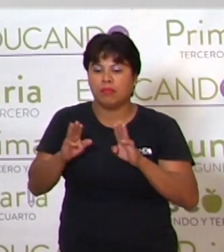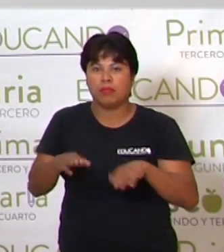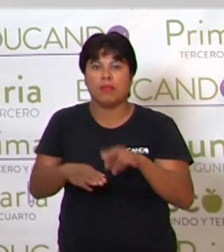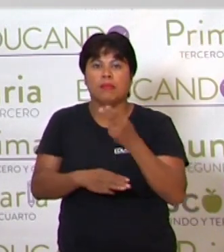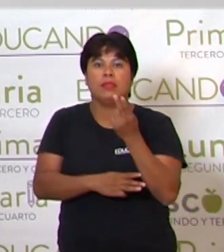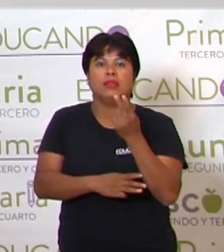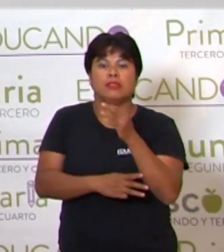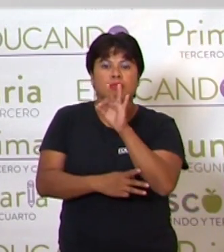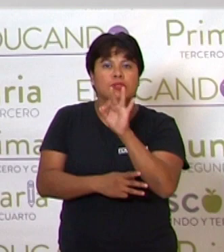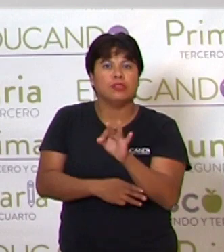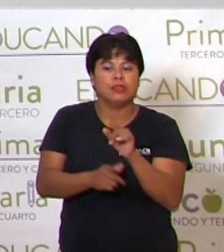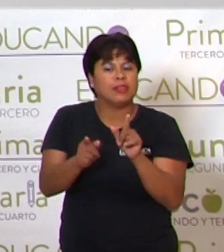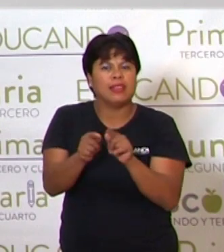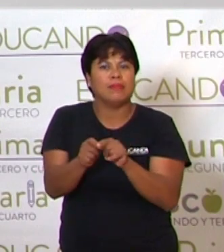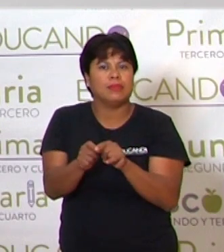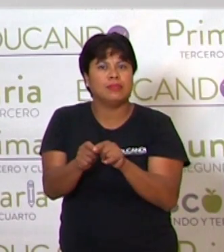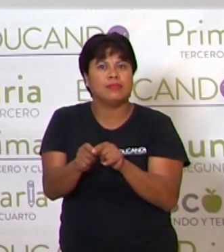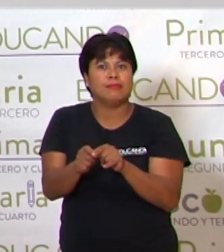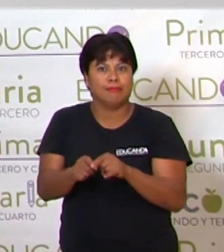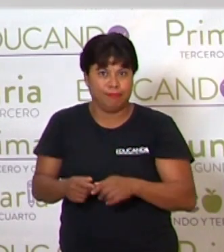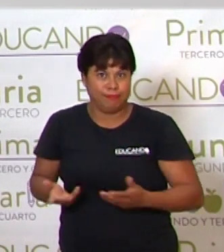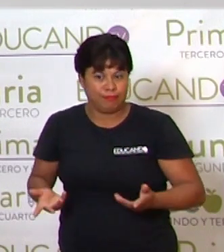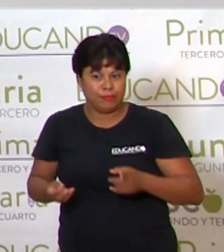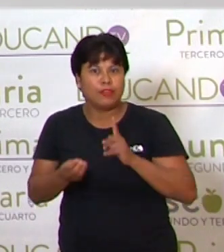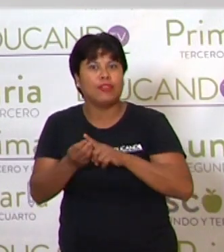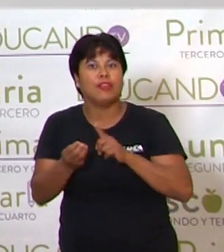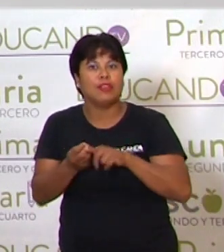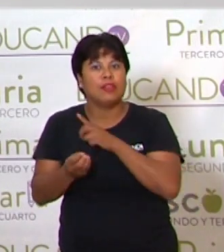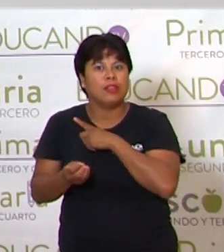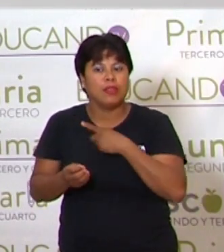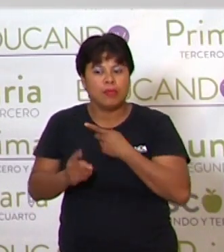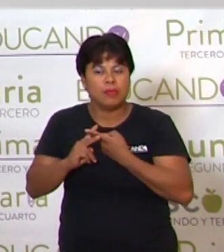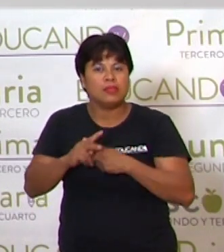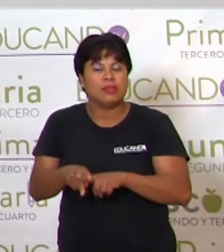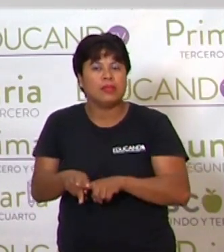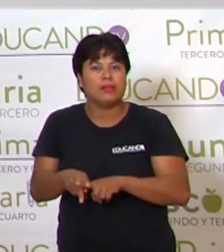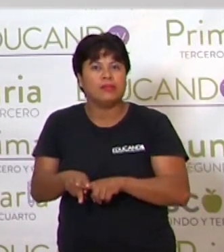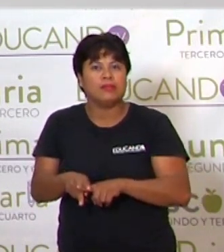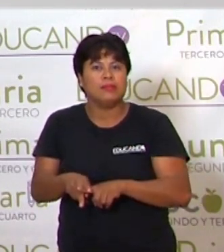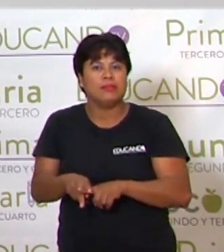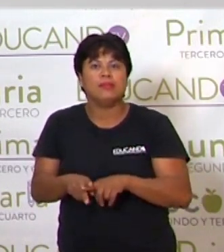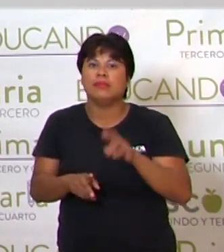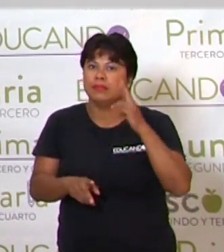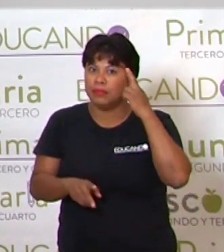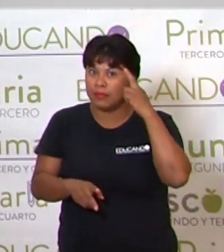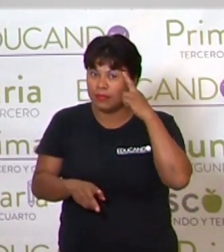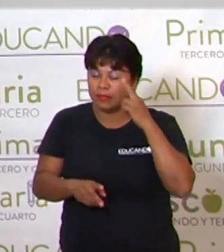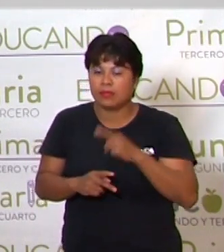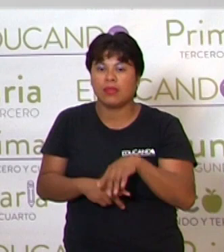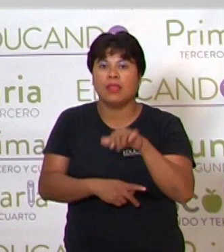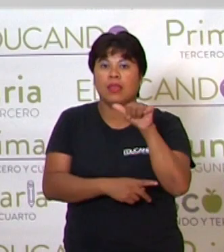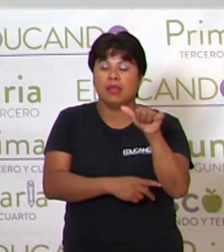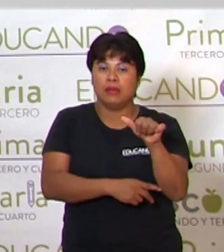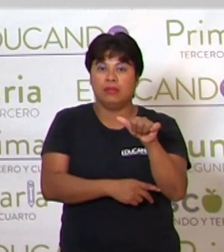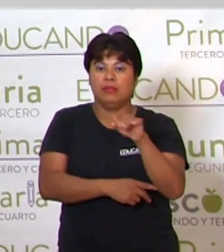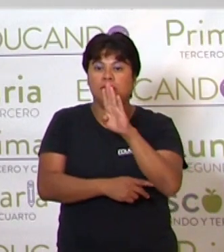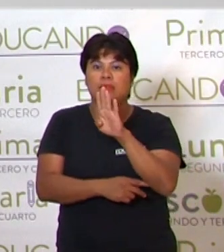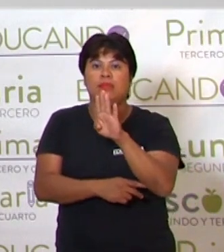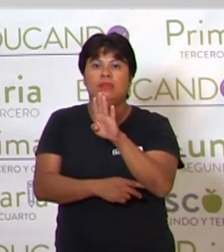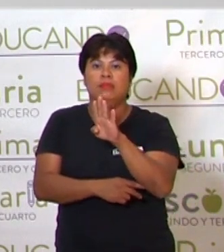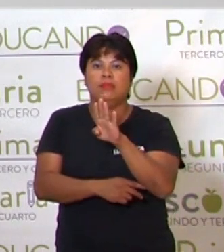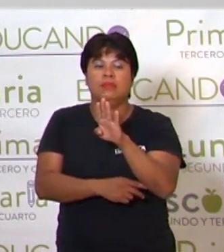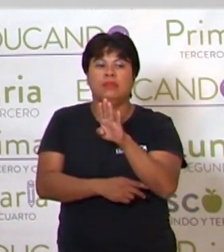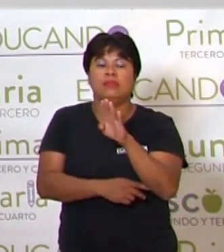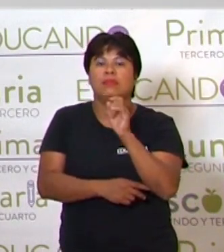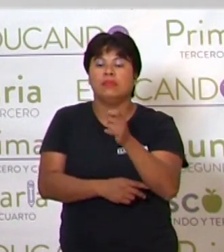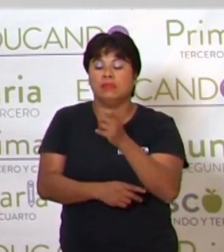25 grados nada más. ¿De dónde debo de partir? Recuerda, A, B,